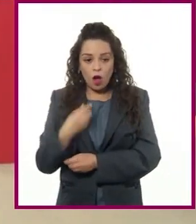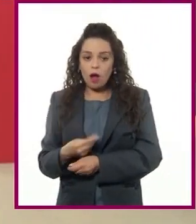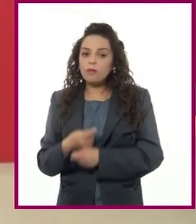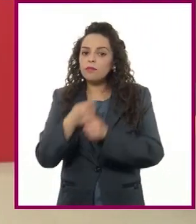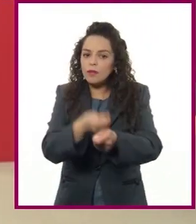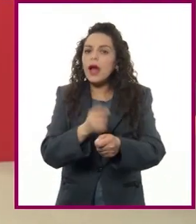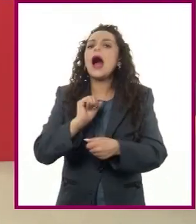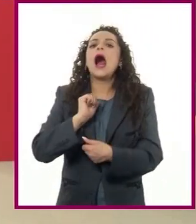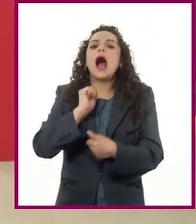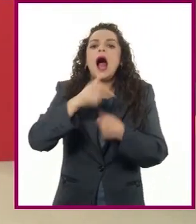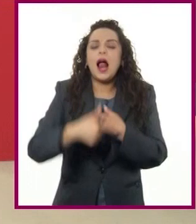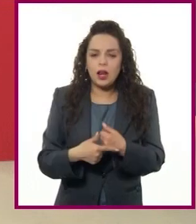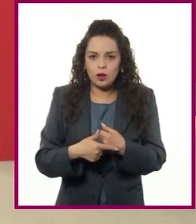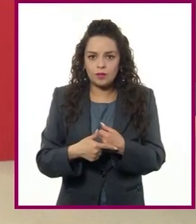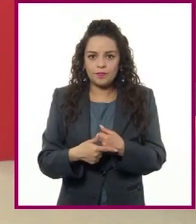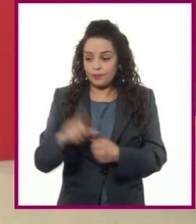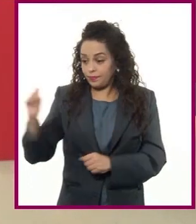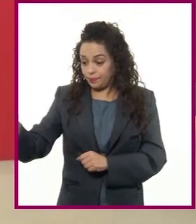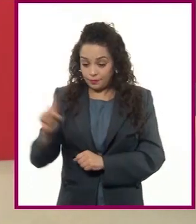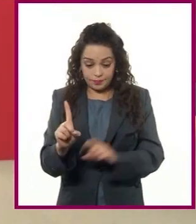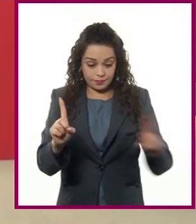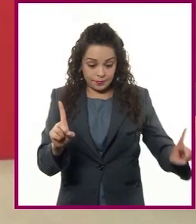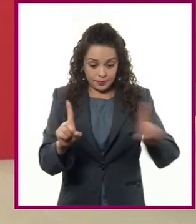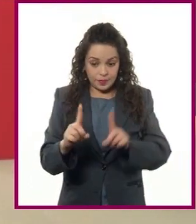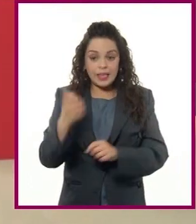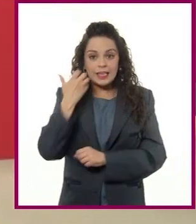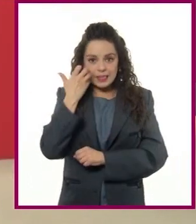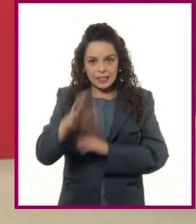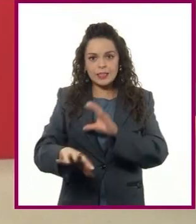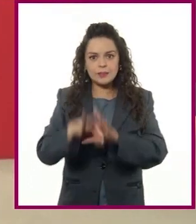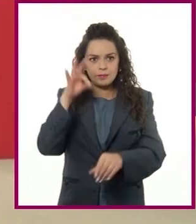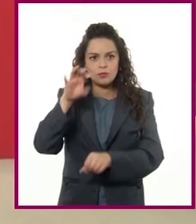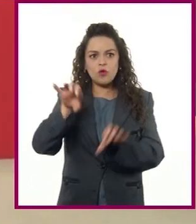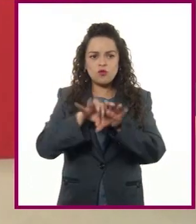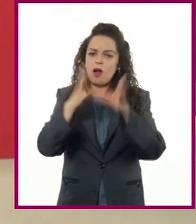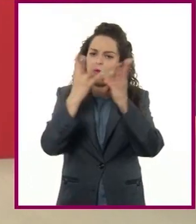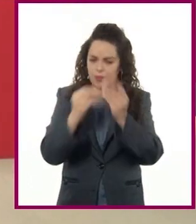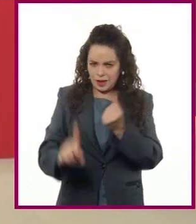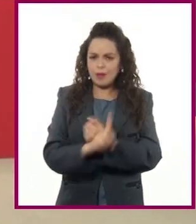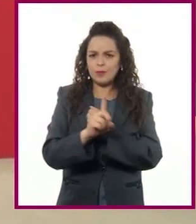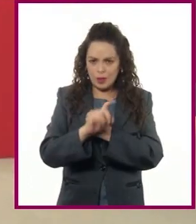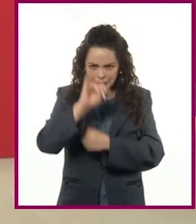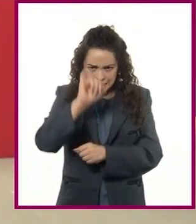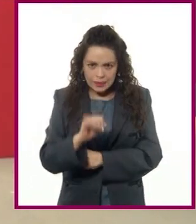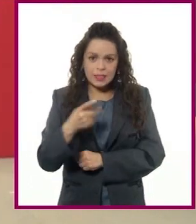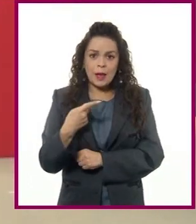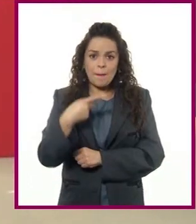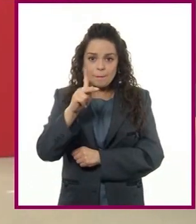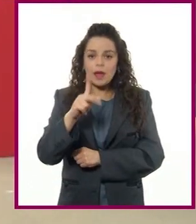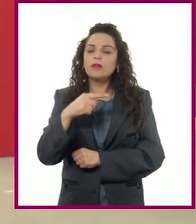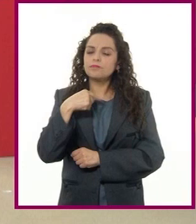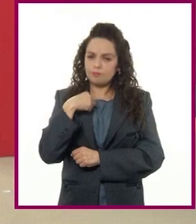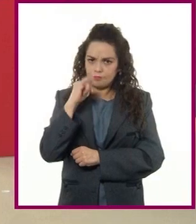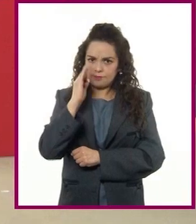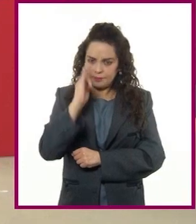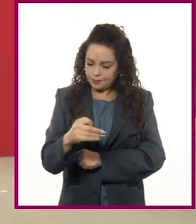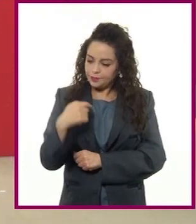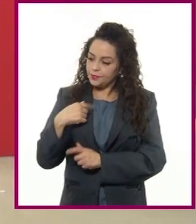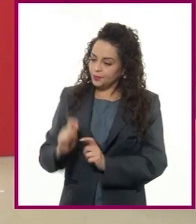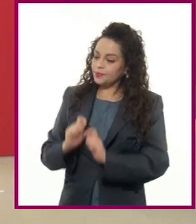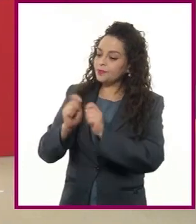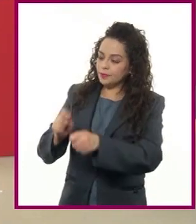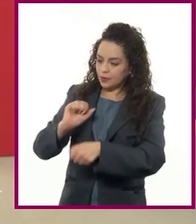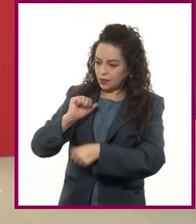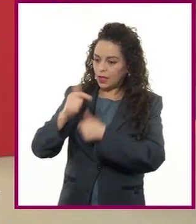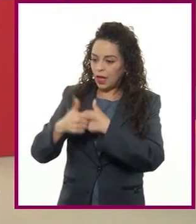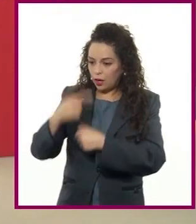Las partes involucradas quieren encontrar una salida al problema y son capaces de ceder algo de sus intereses por